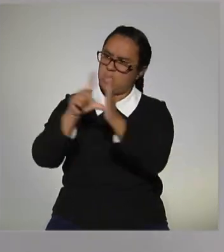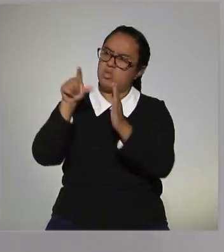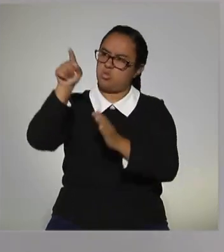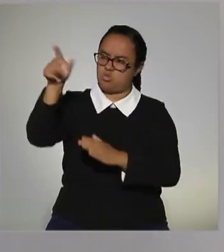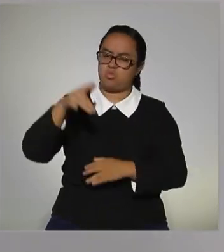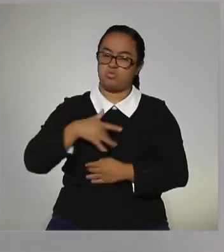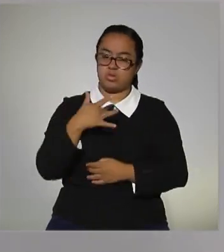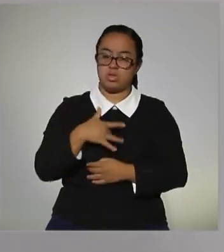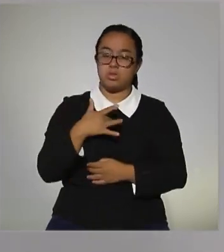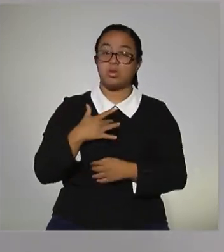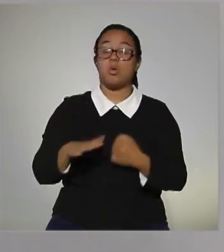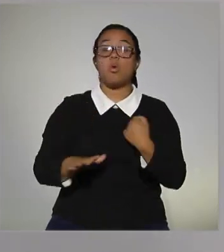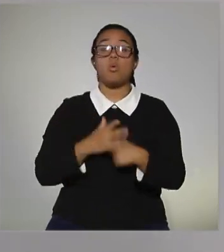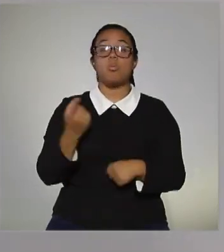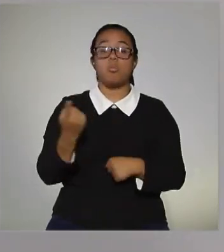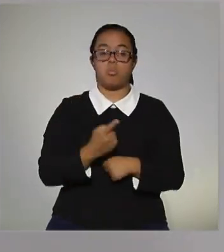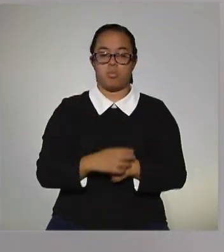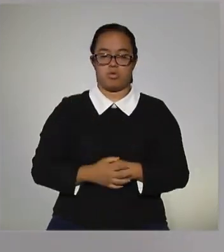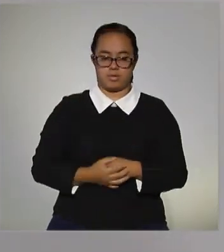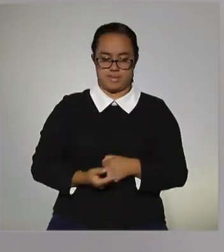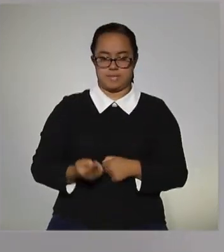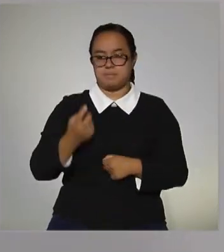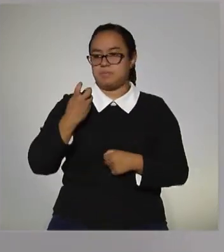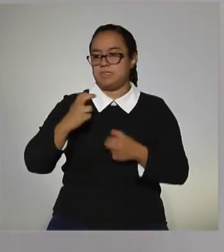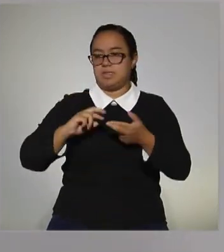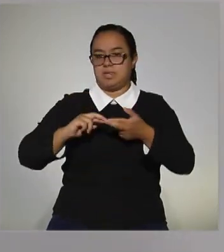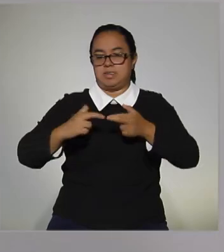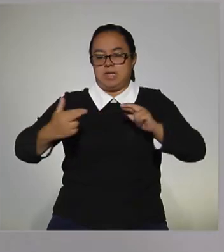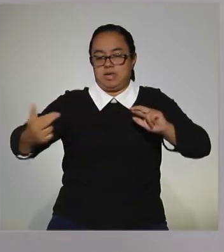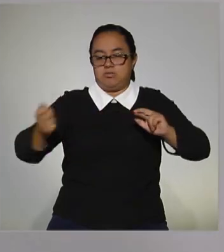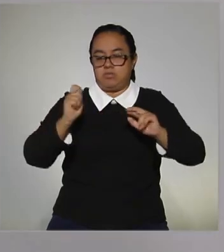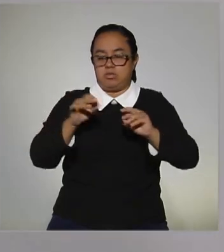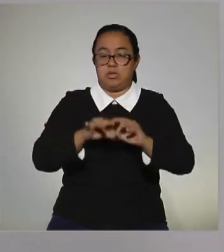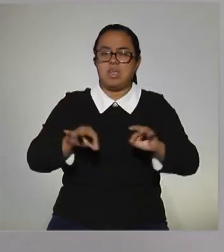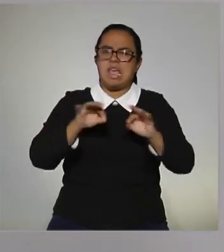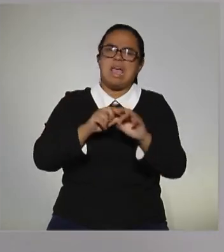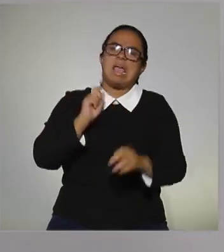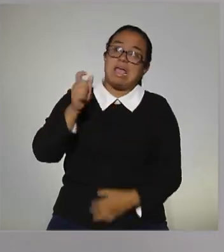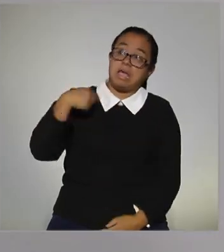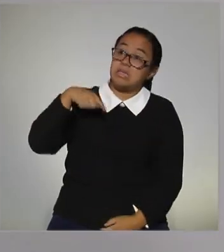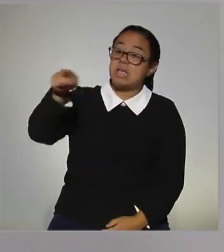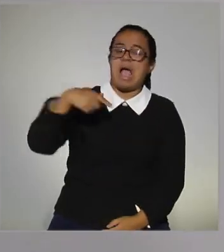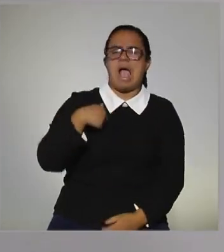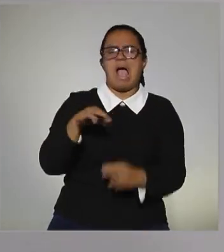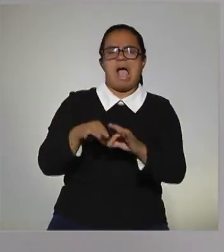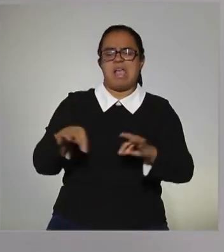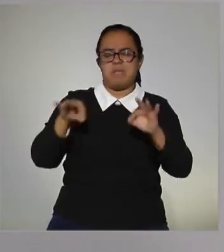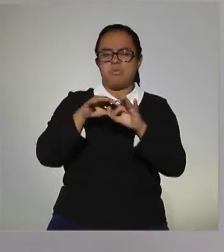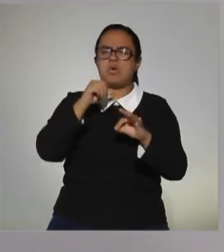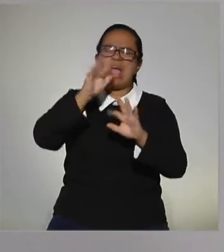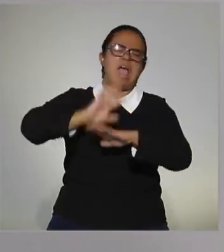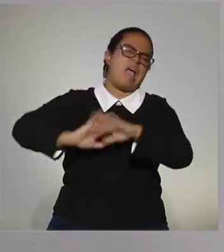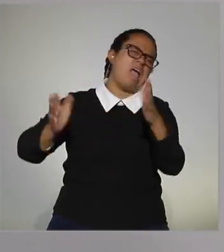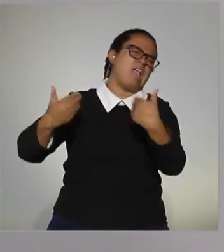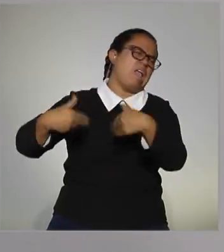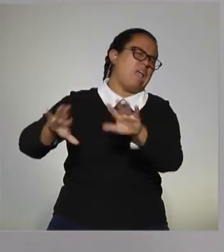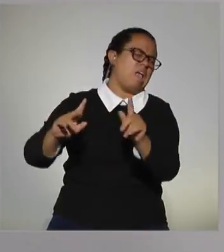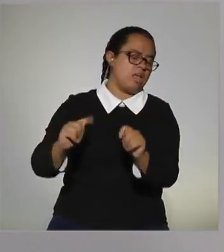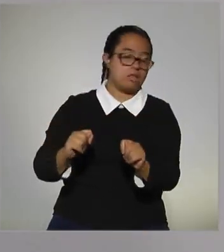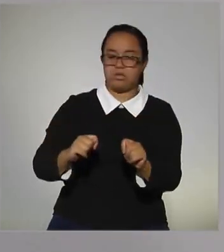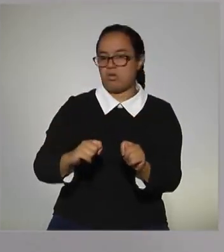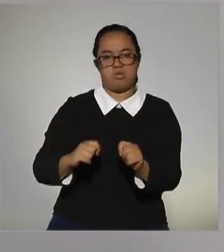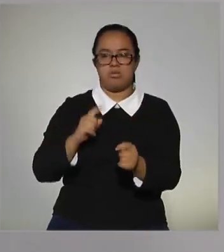porque al final son relaciones significativas y no es alguien que no te interesa, no es alguien que puedes solo soltar. Por eso es